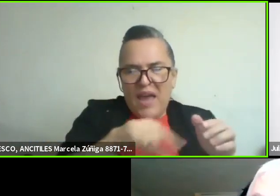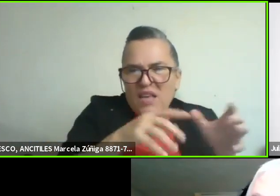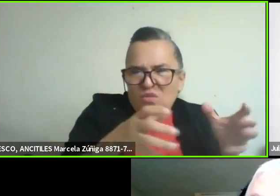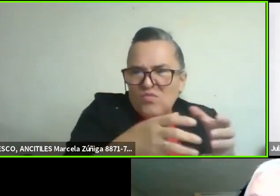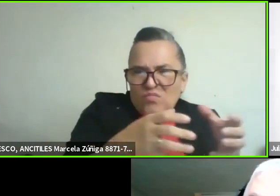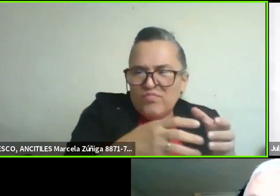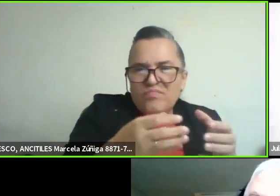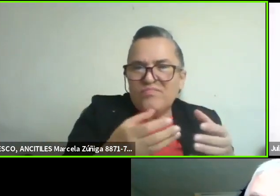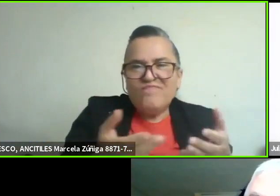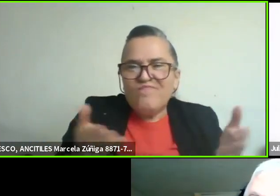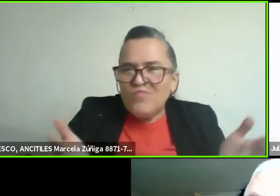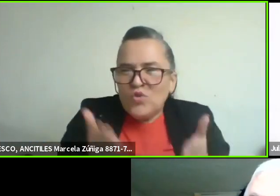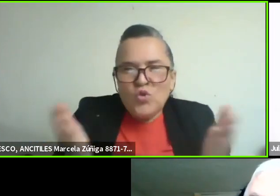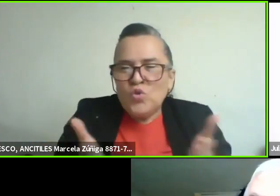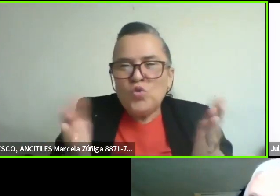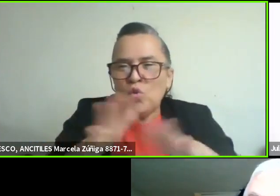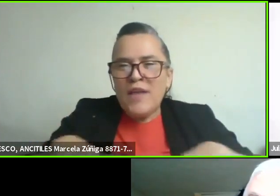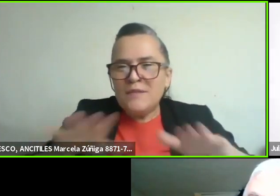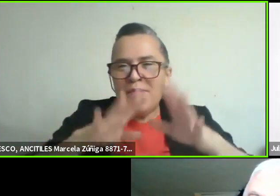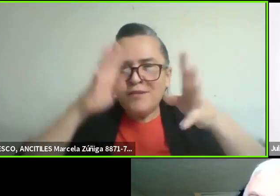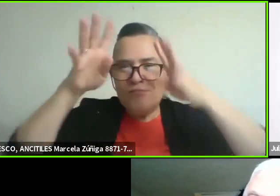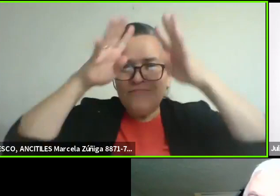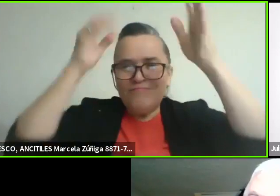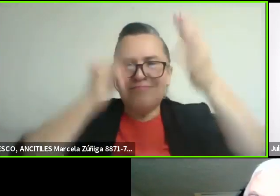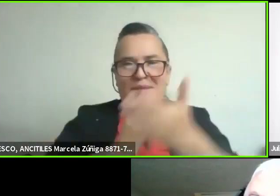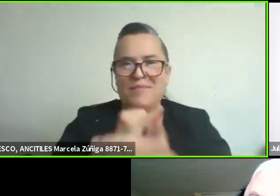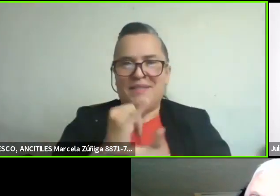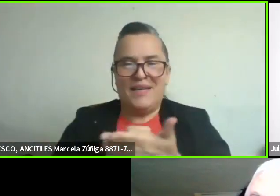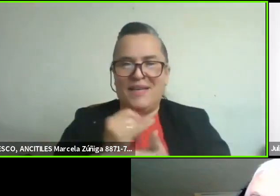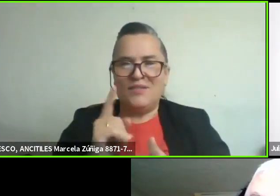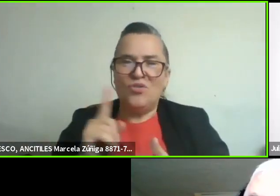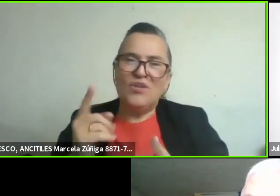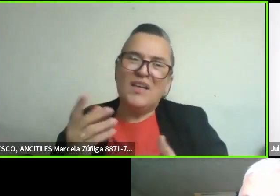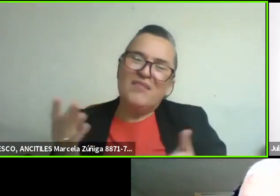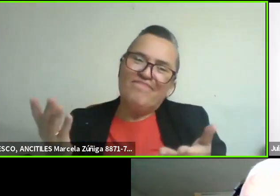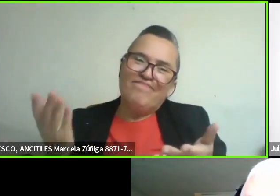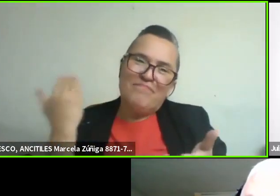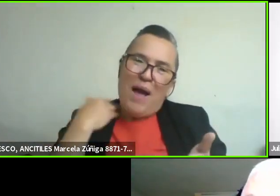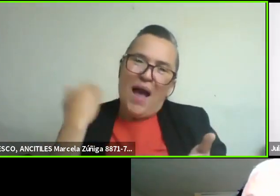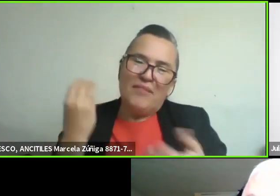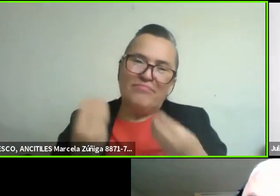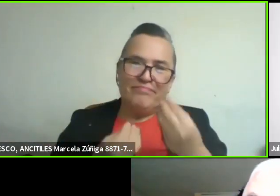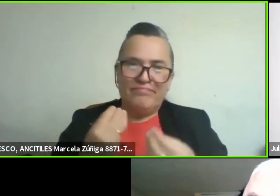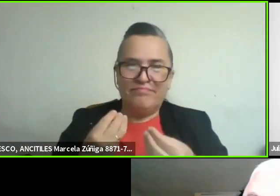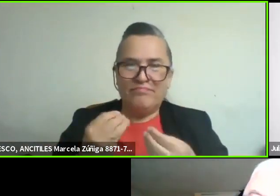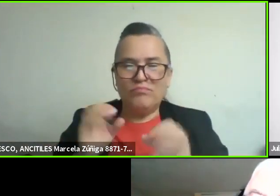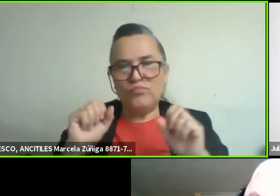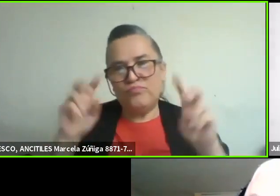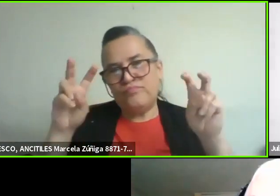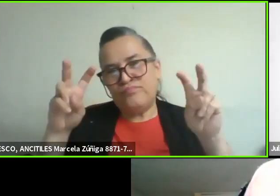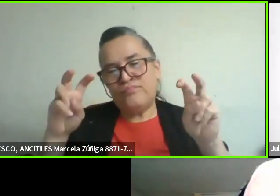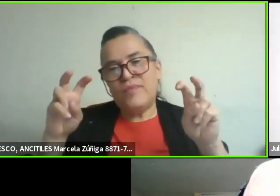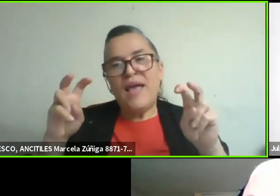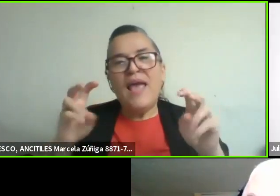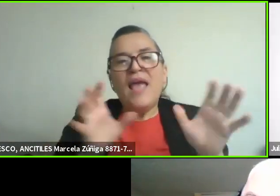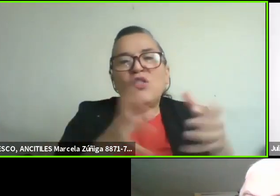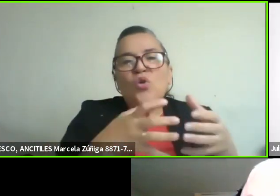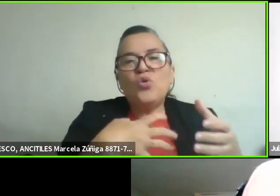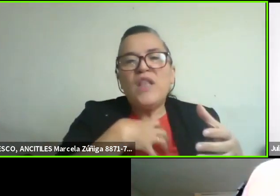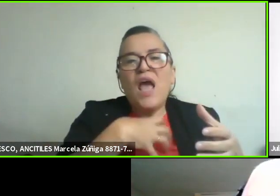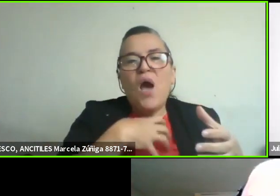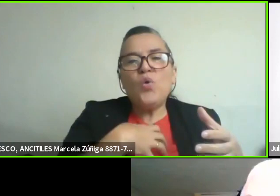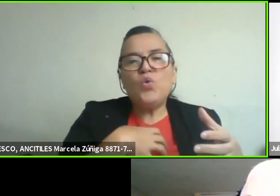nutren el espacio creativo de la investigación y que muchas veces generan más bien lo que podríamos llamar entornos de autocomplacencia